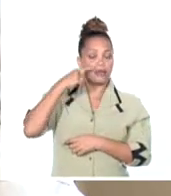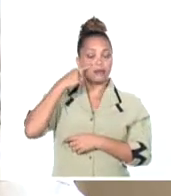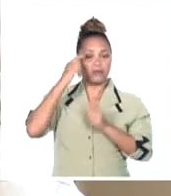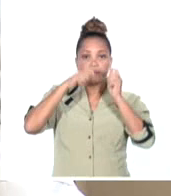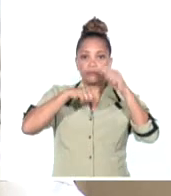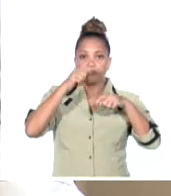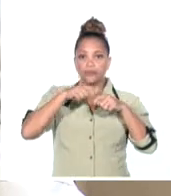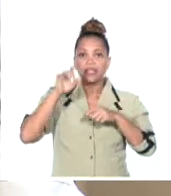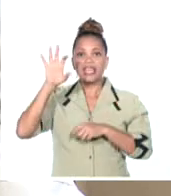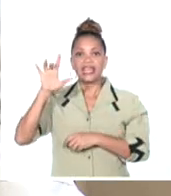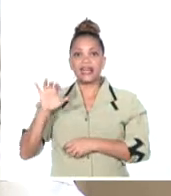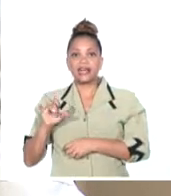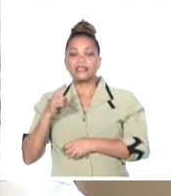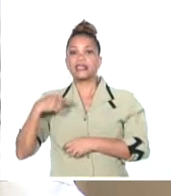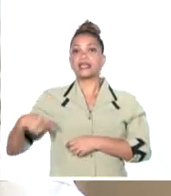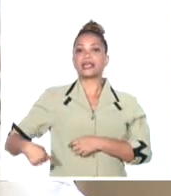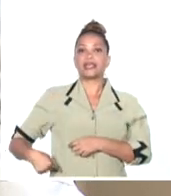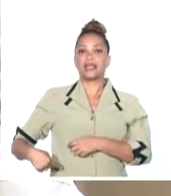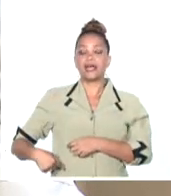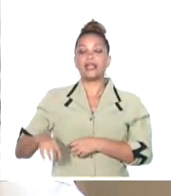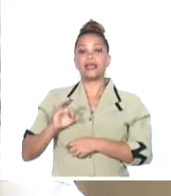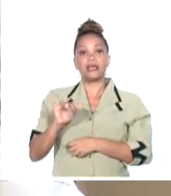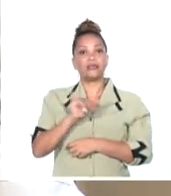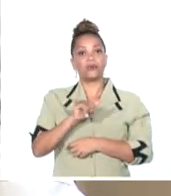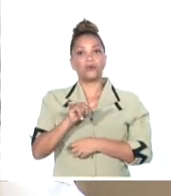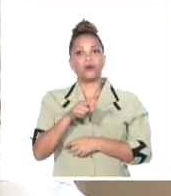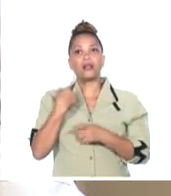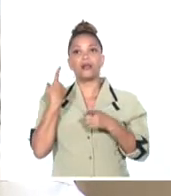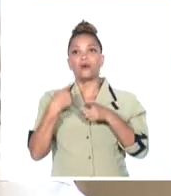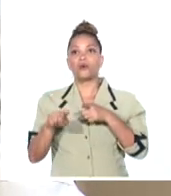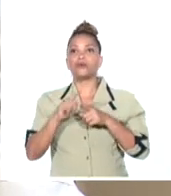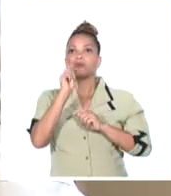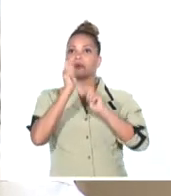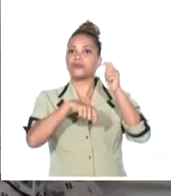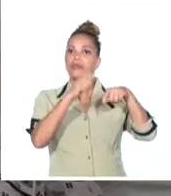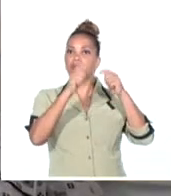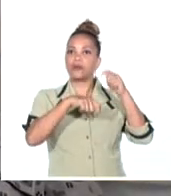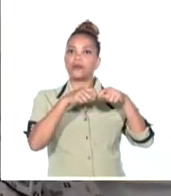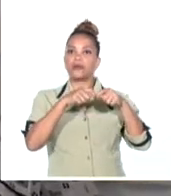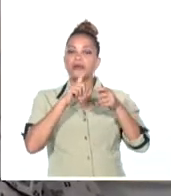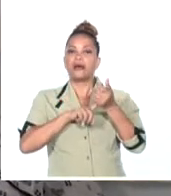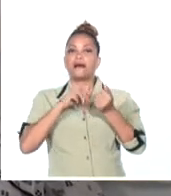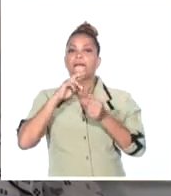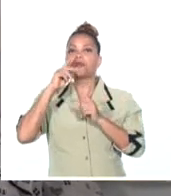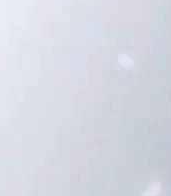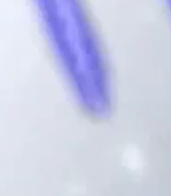cáncer renal, el carcinoma renal y con la cirugía prostática.